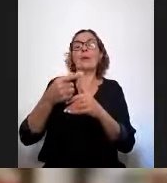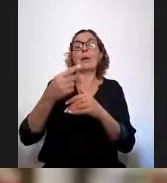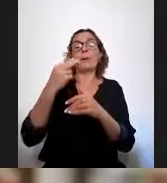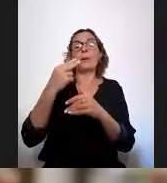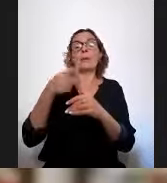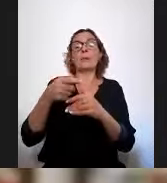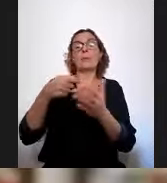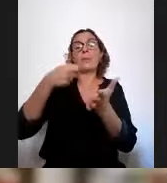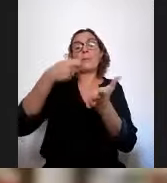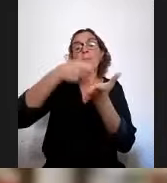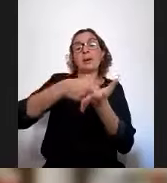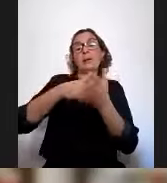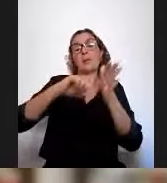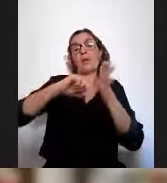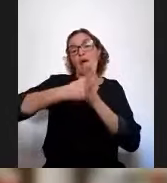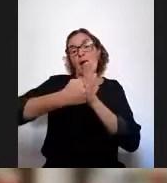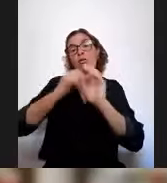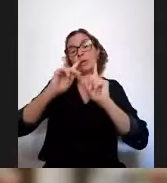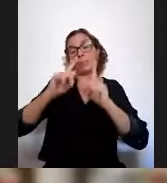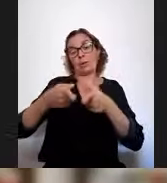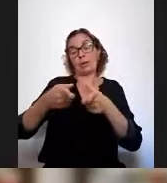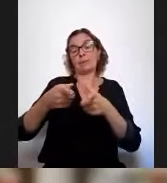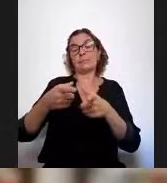préstamos bancarios.